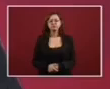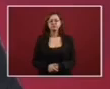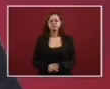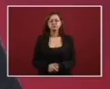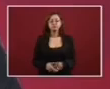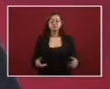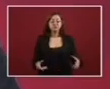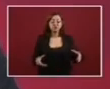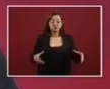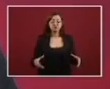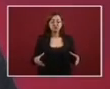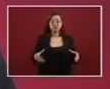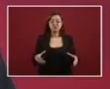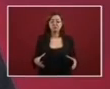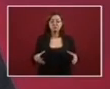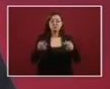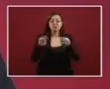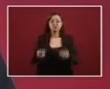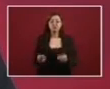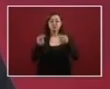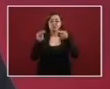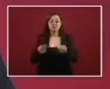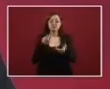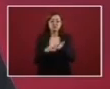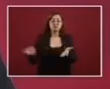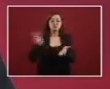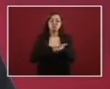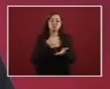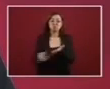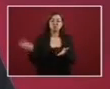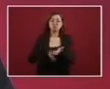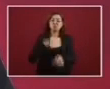venderle al gobierno con sobreprecio